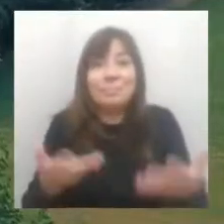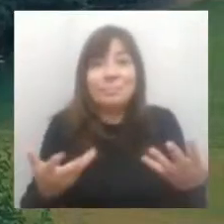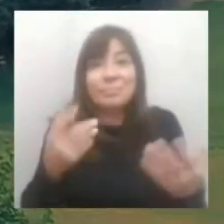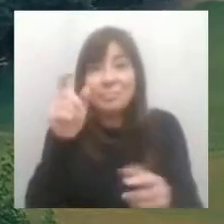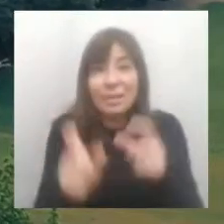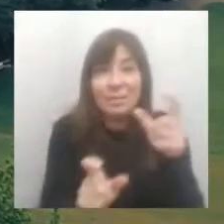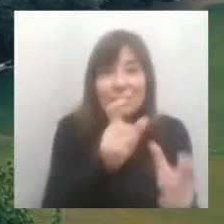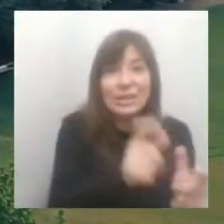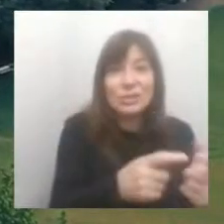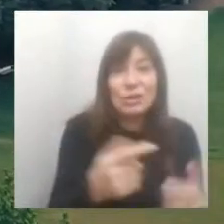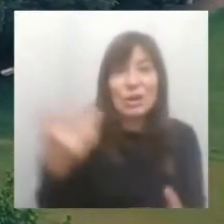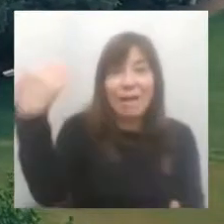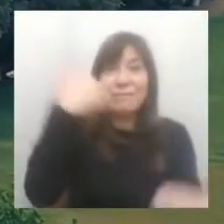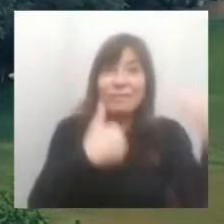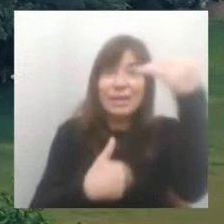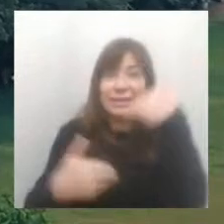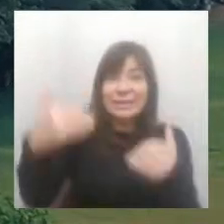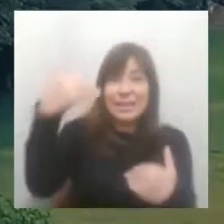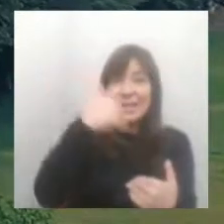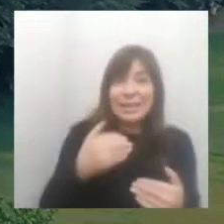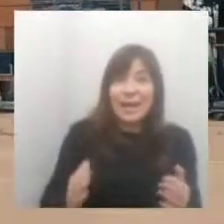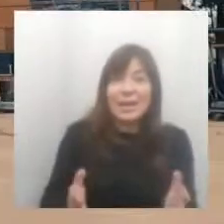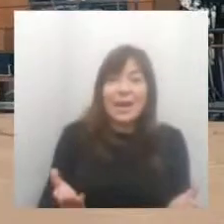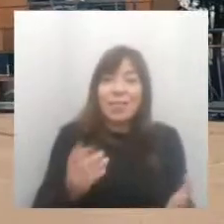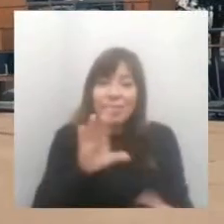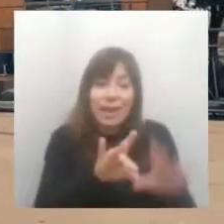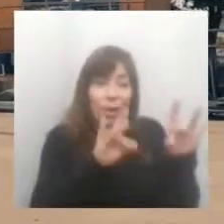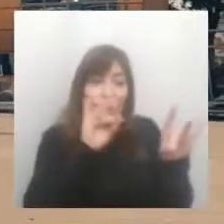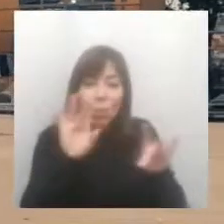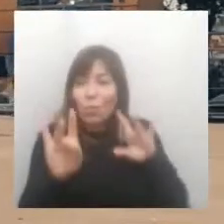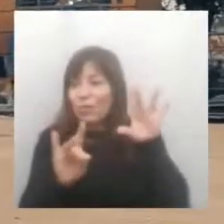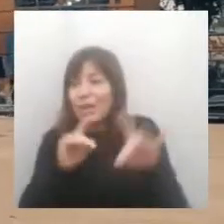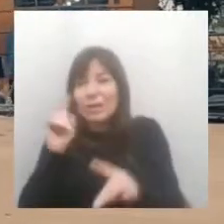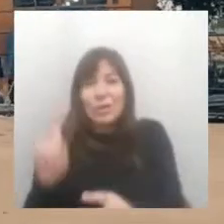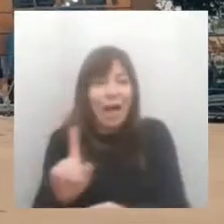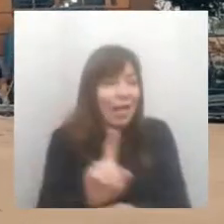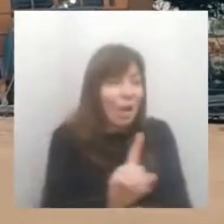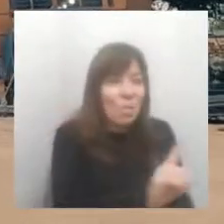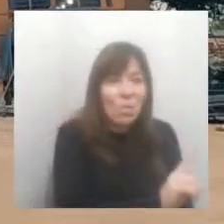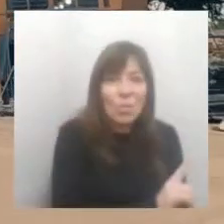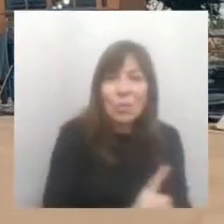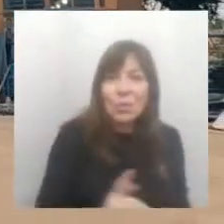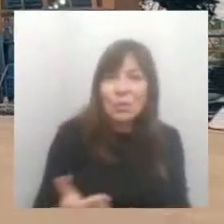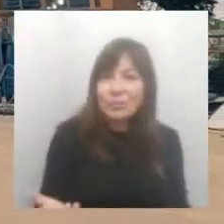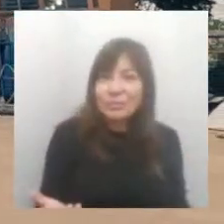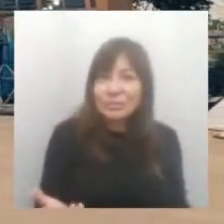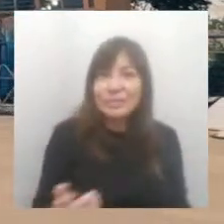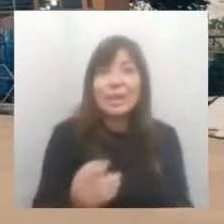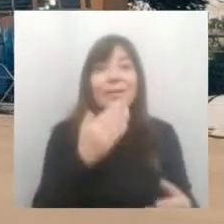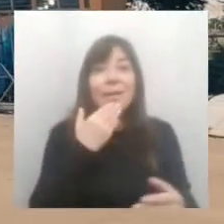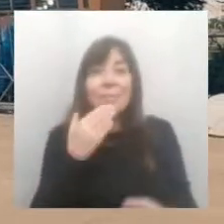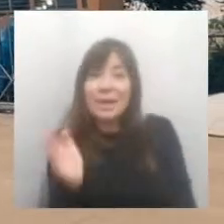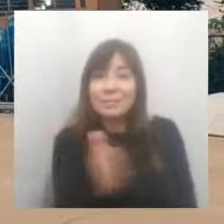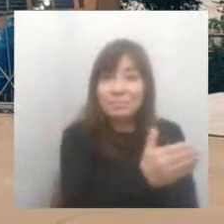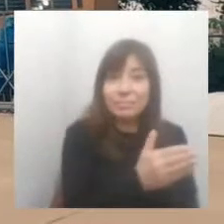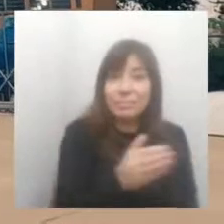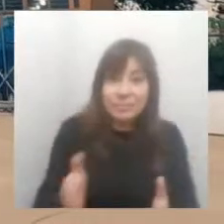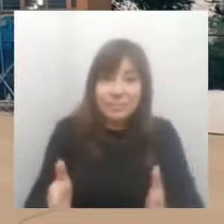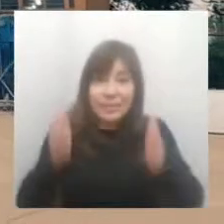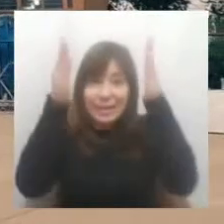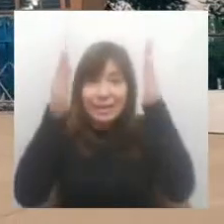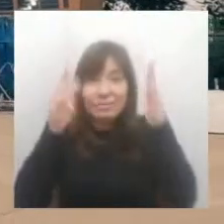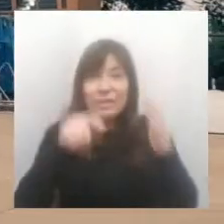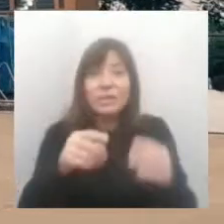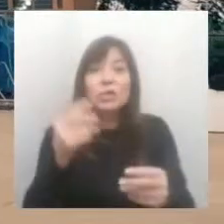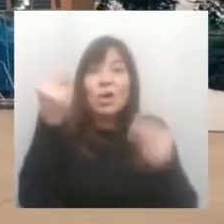van llegando al museo de ir descubriendo esto que está aquí. Ya podemos ver otro edificio muy emblemático que es el Taller de la